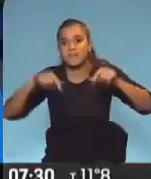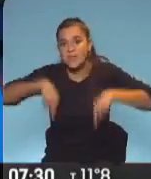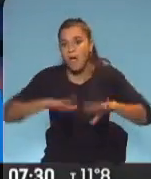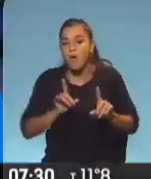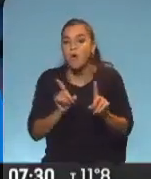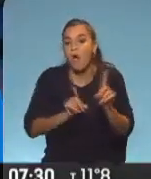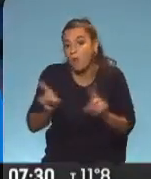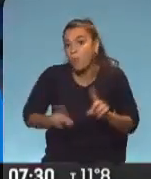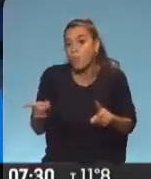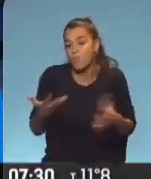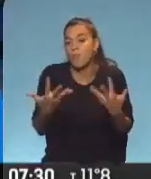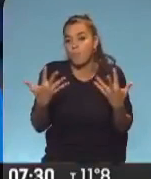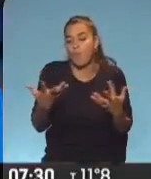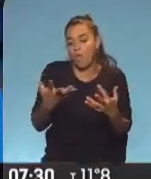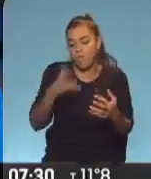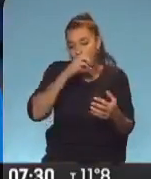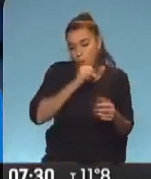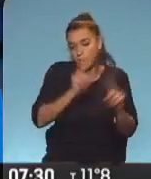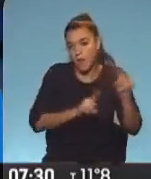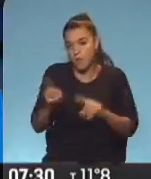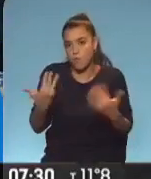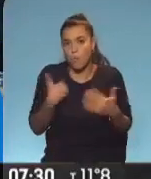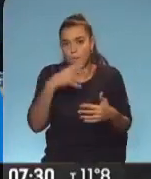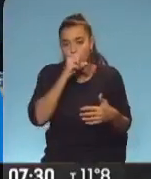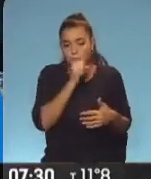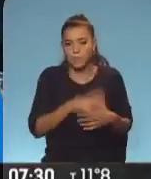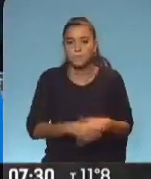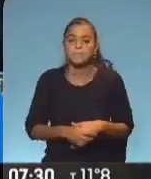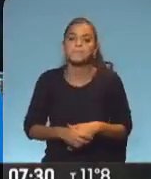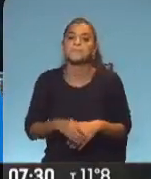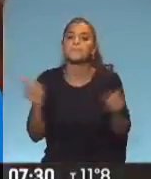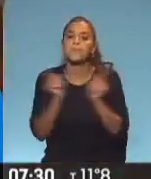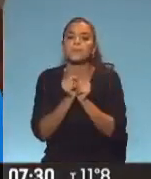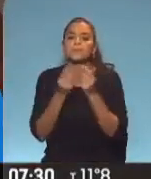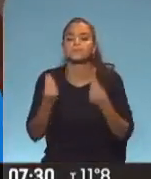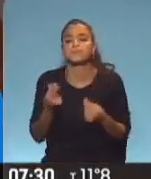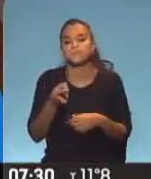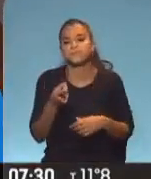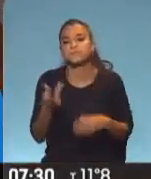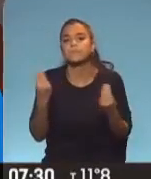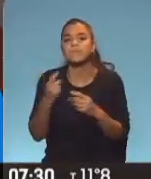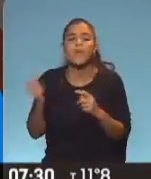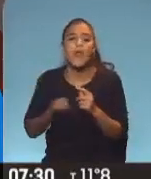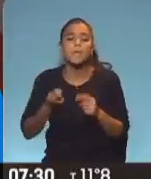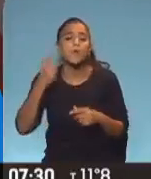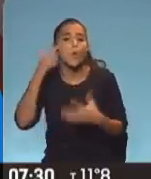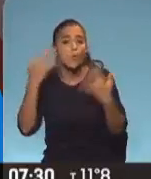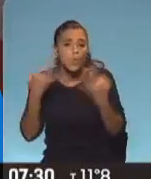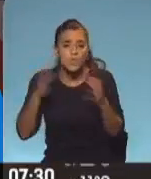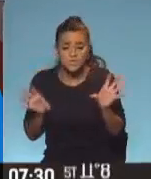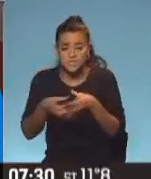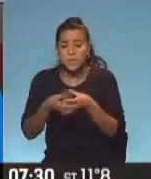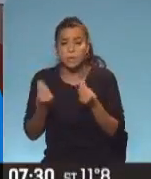algunos que tienen espaldas más anchas para soportar la crisis. Y una cortita nada más, ¿qué pasará con el gremio, ¿no?, judicial? Porque ustedes saben que